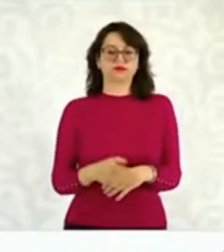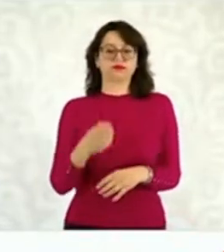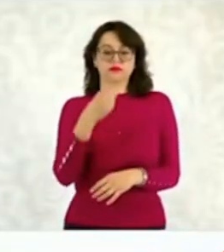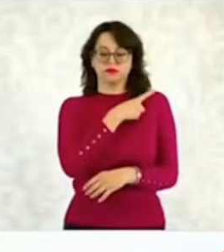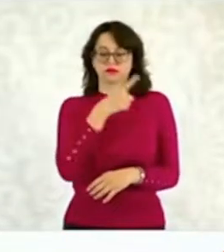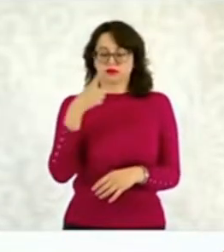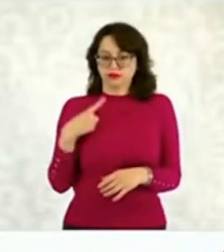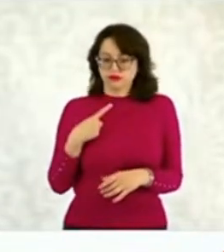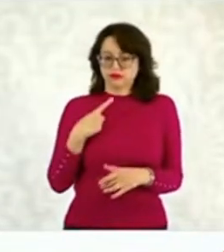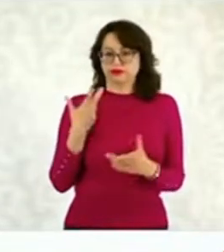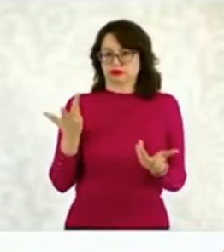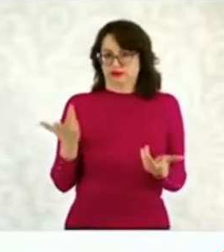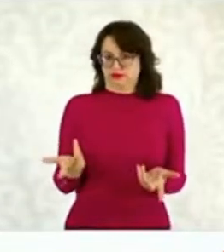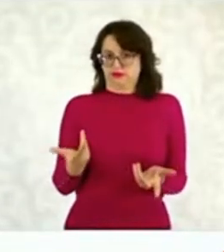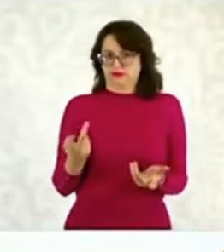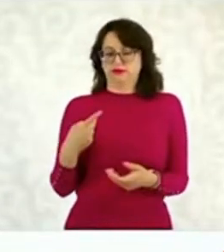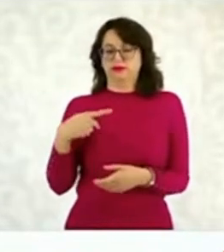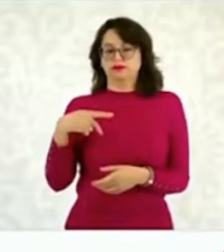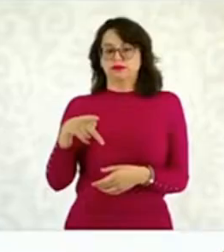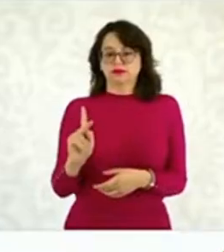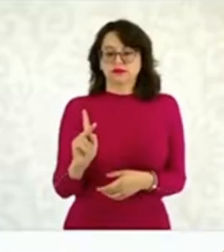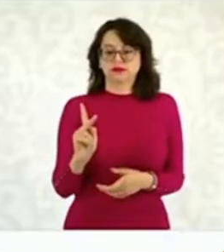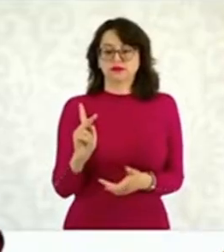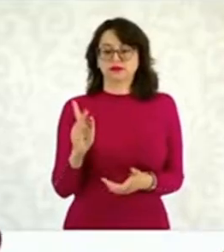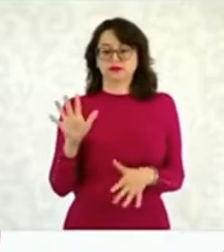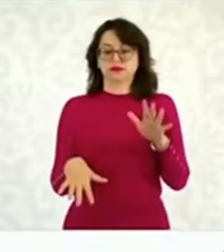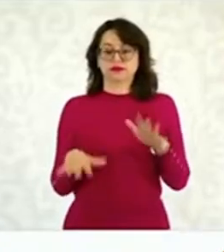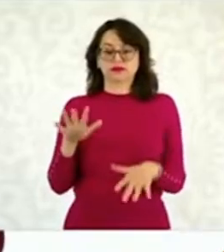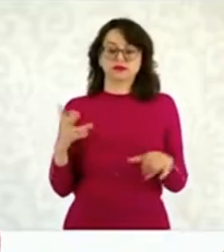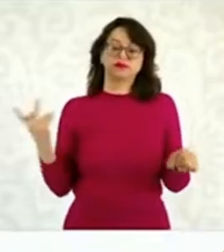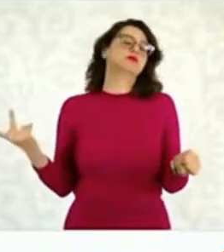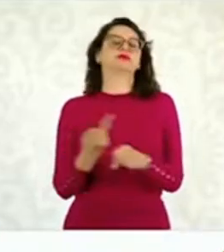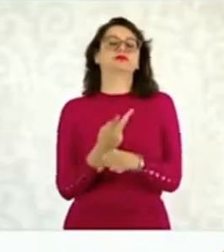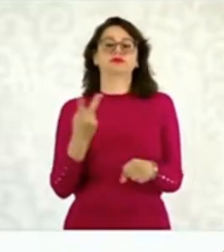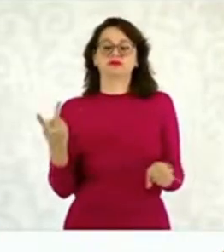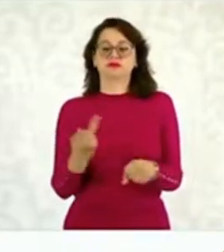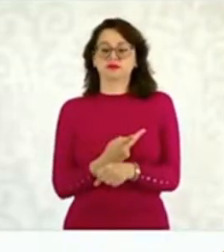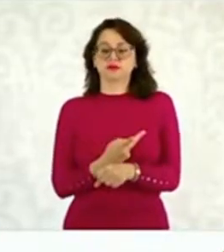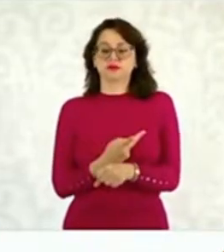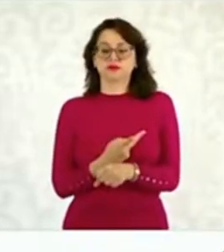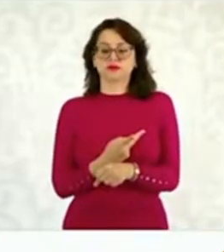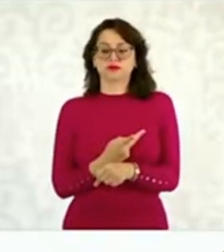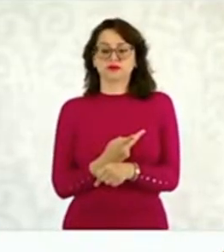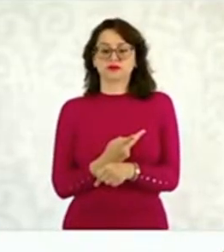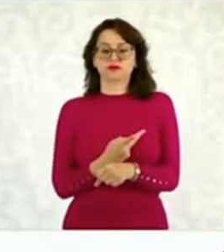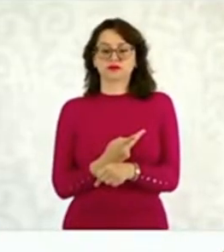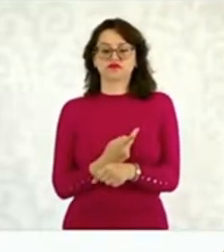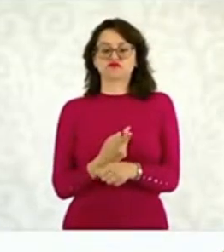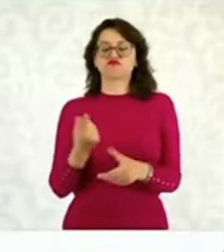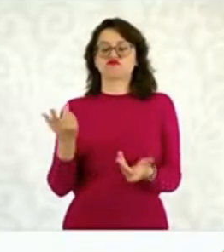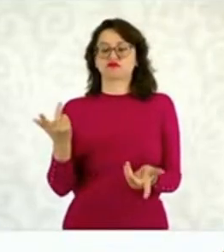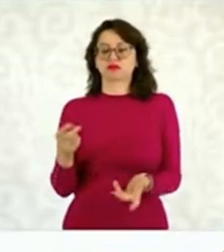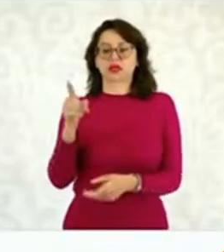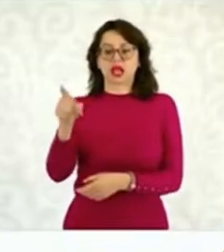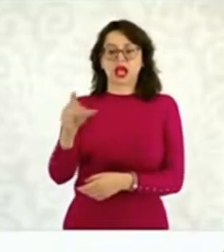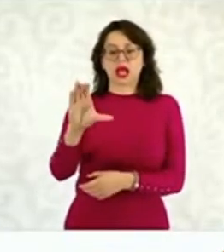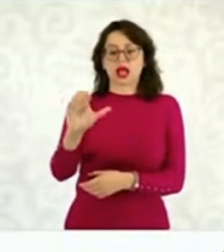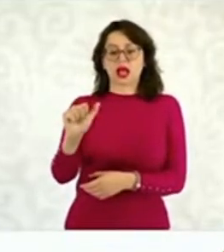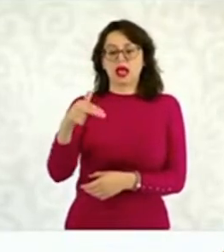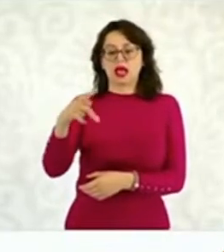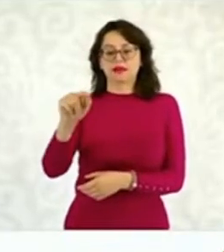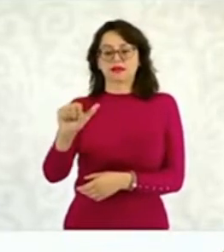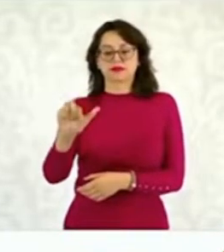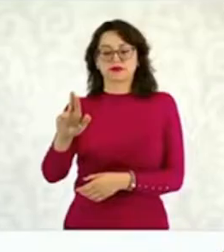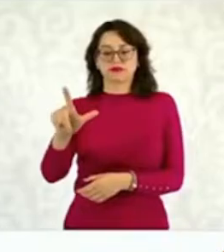sacar. En el caso de Cantarell, sobreexplotaron y en vez de inyectar gas, inyectaron nitrógeno.